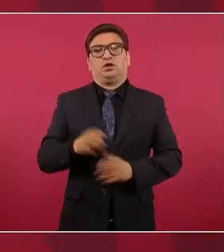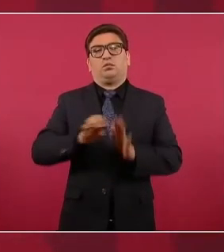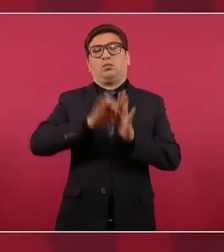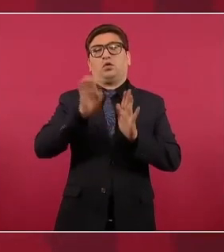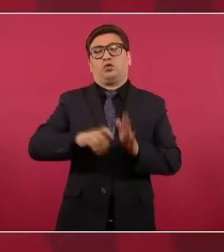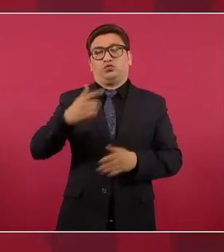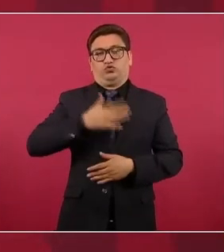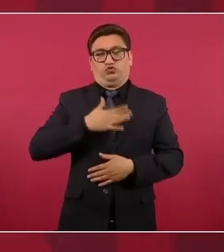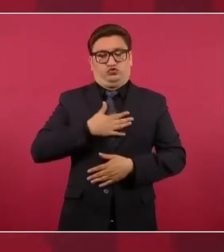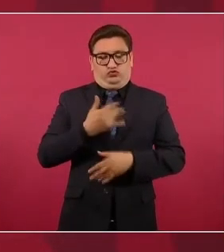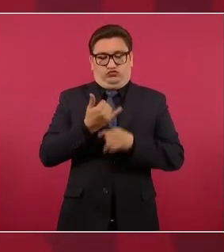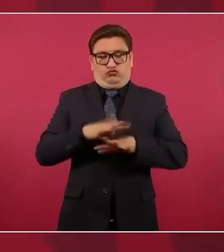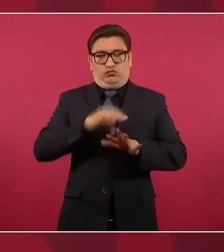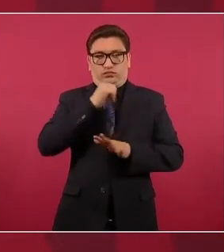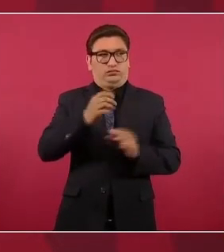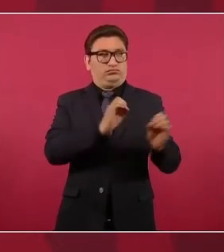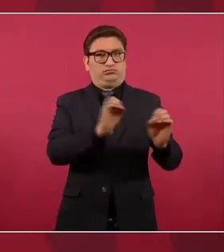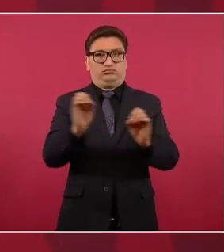tuviese información